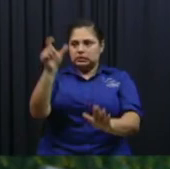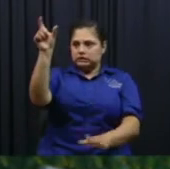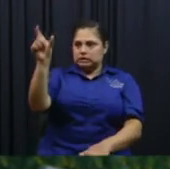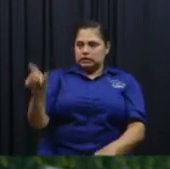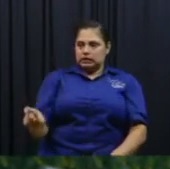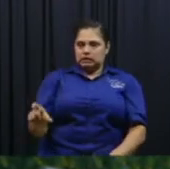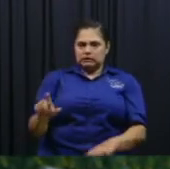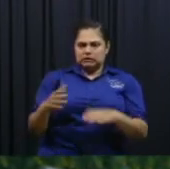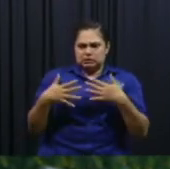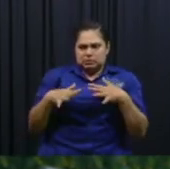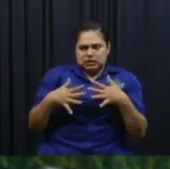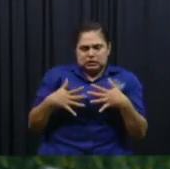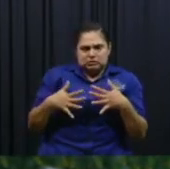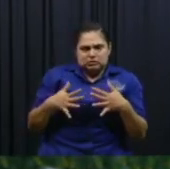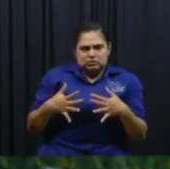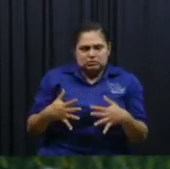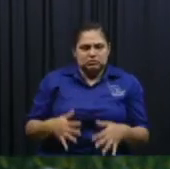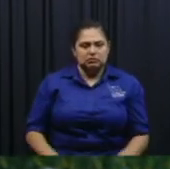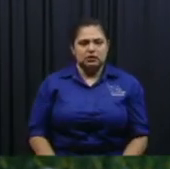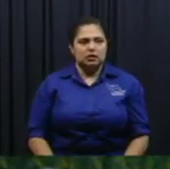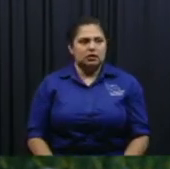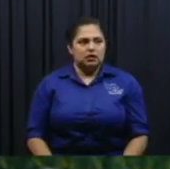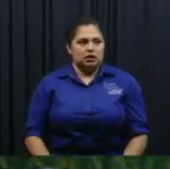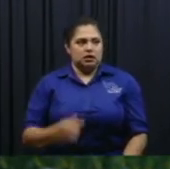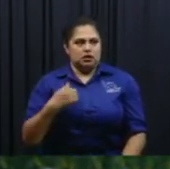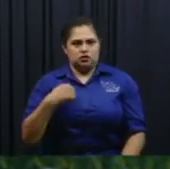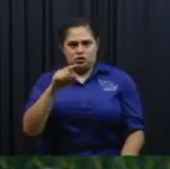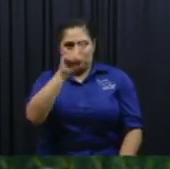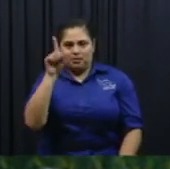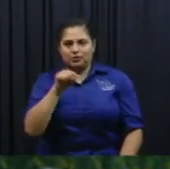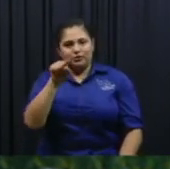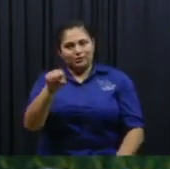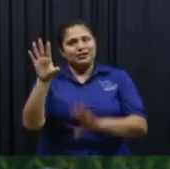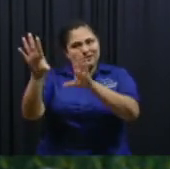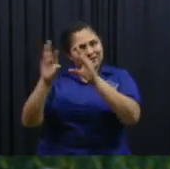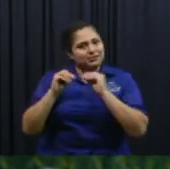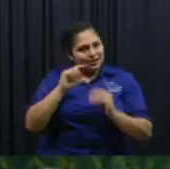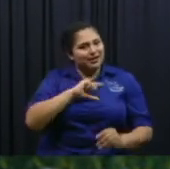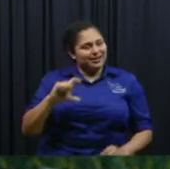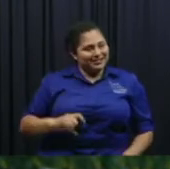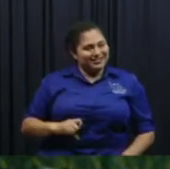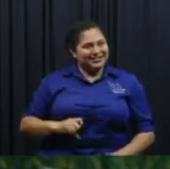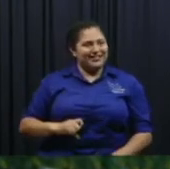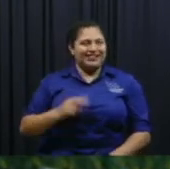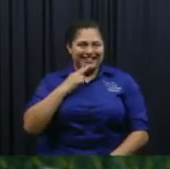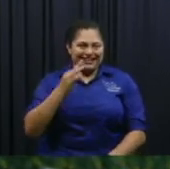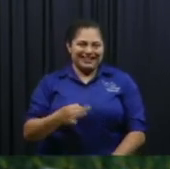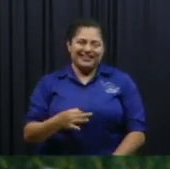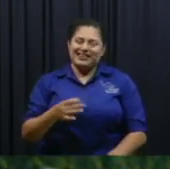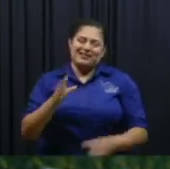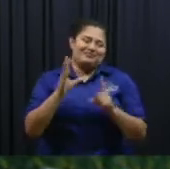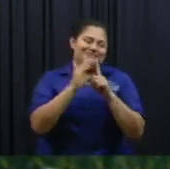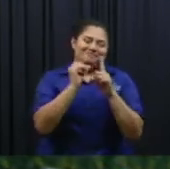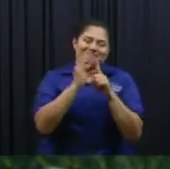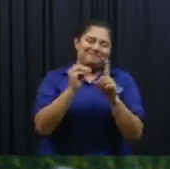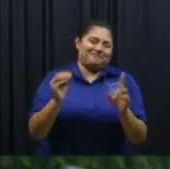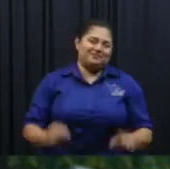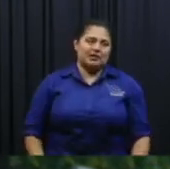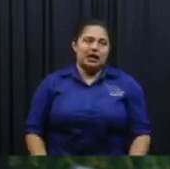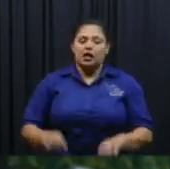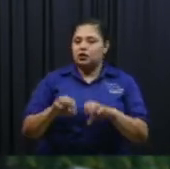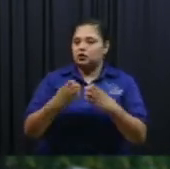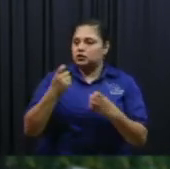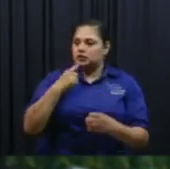que daba miedo yo todavía le pregunté pero Ya aceptaste a Cristo Ah sí Entonces dice que